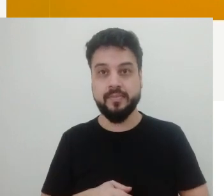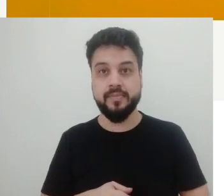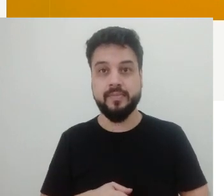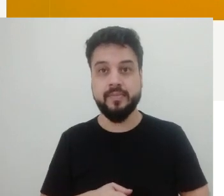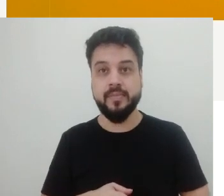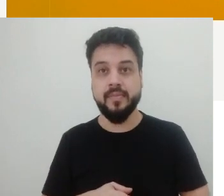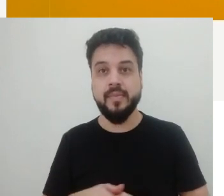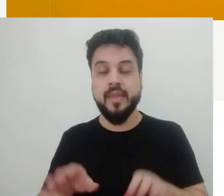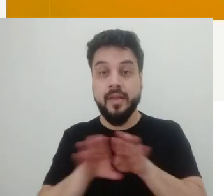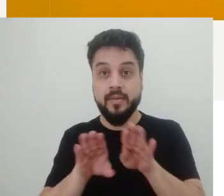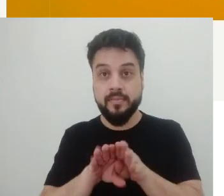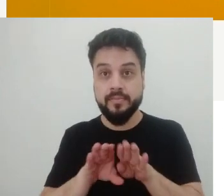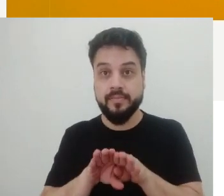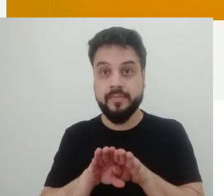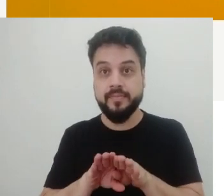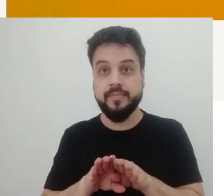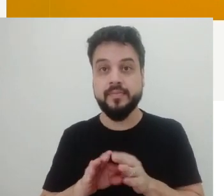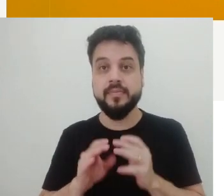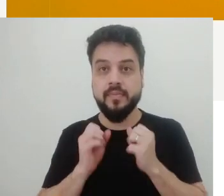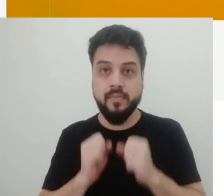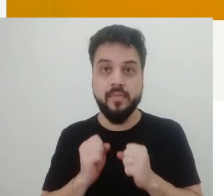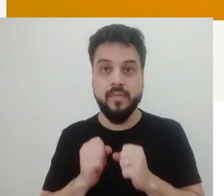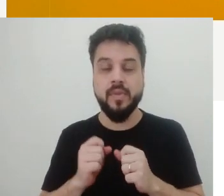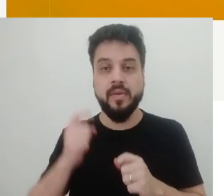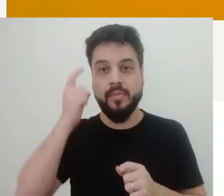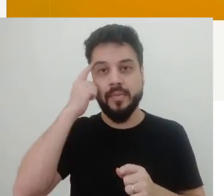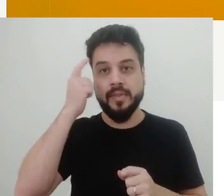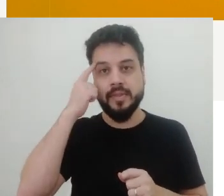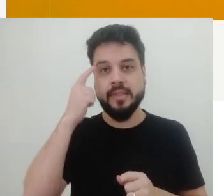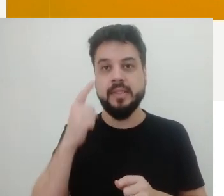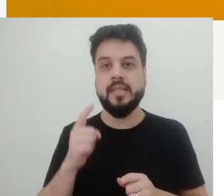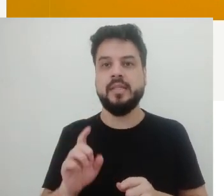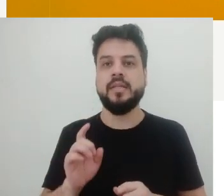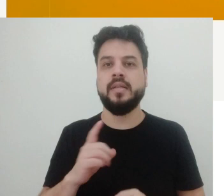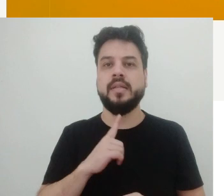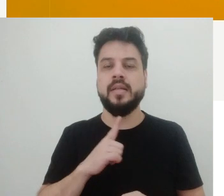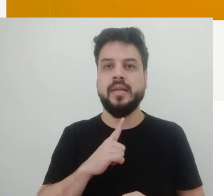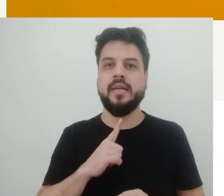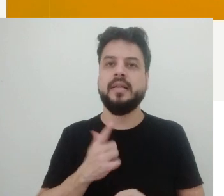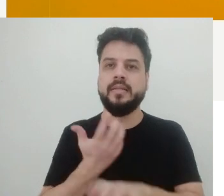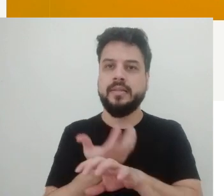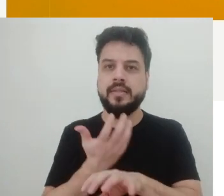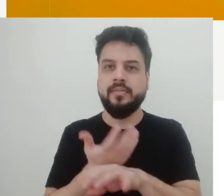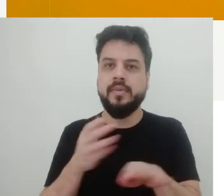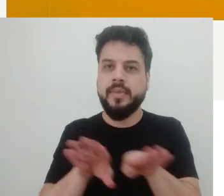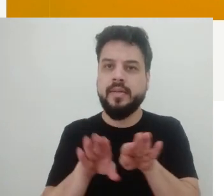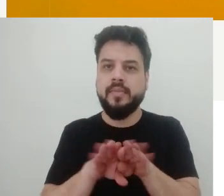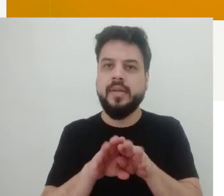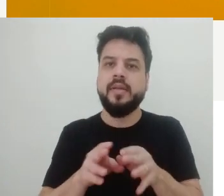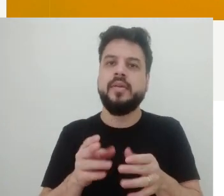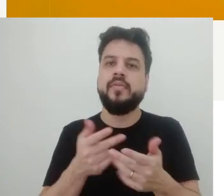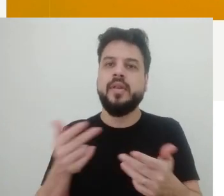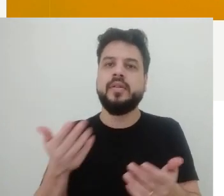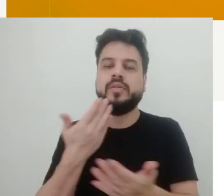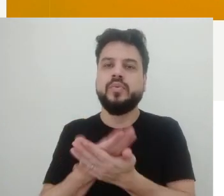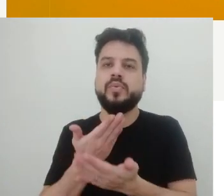de género, los estudios indígenas, los estudios latinoamericanos, los estudios